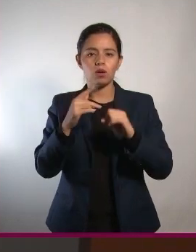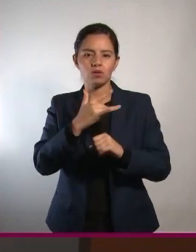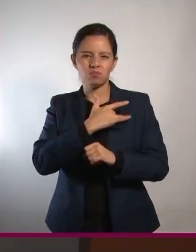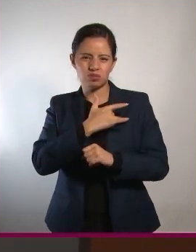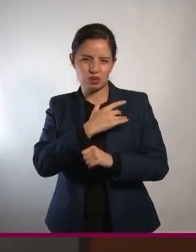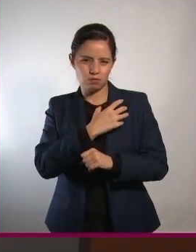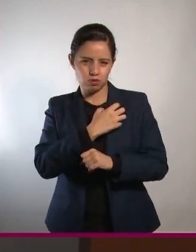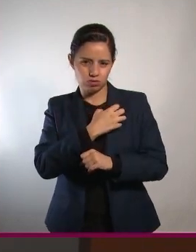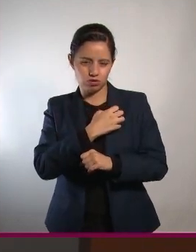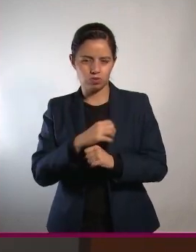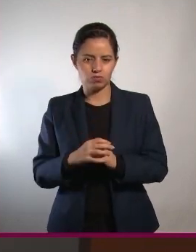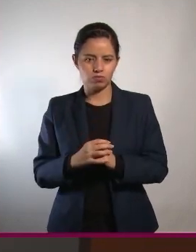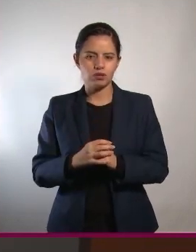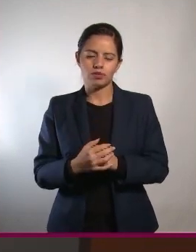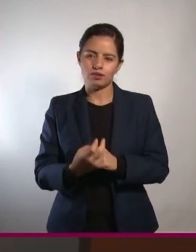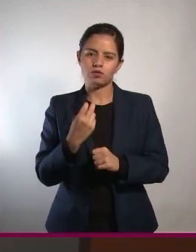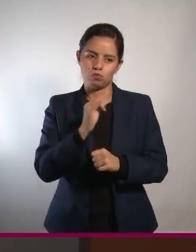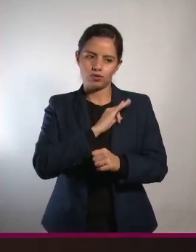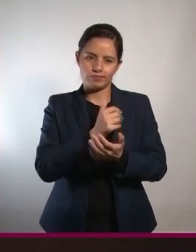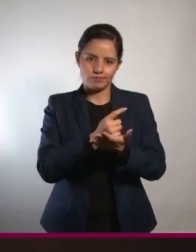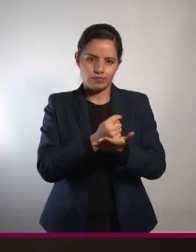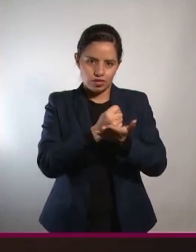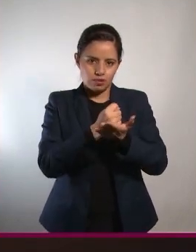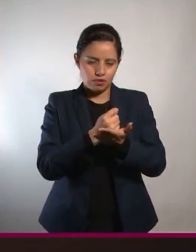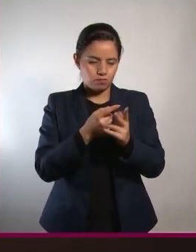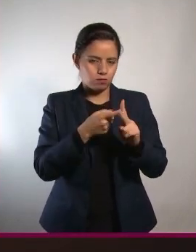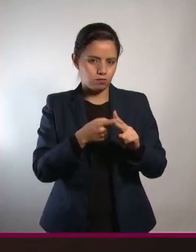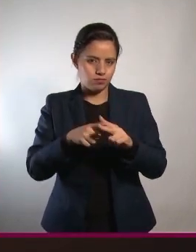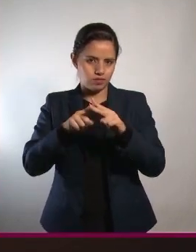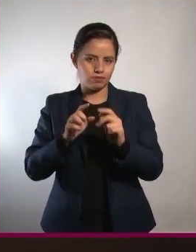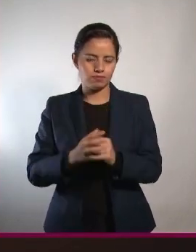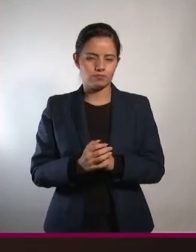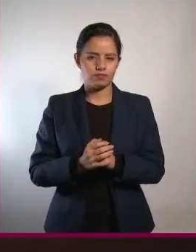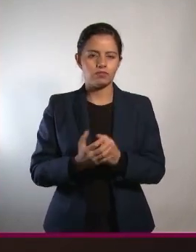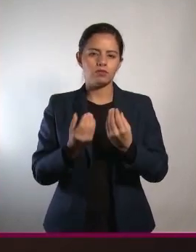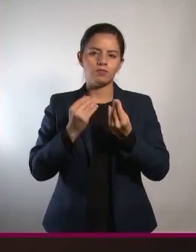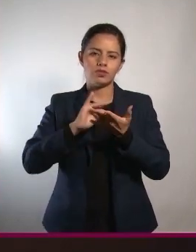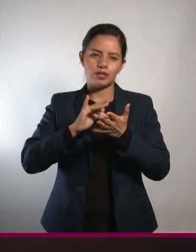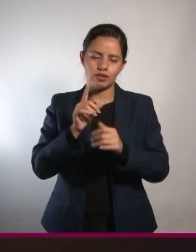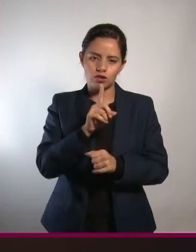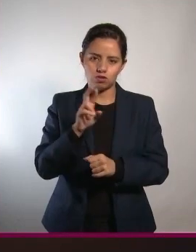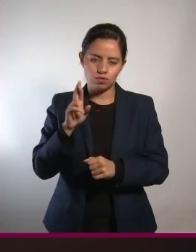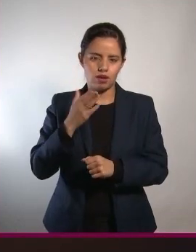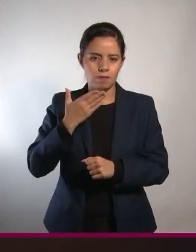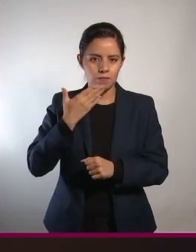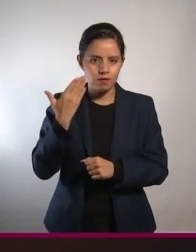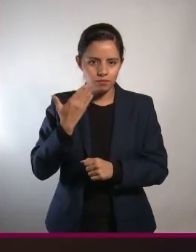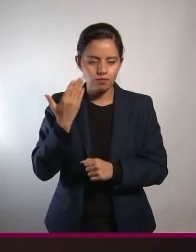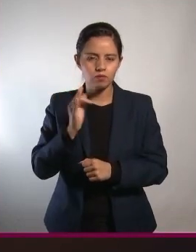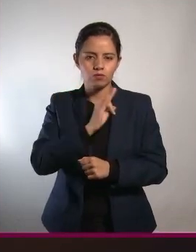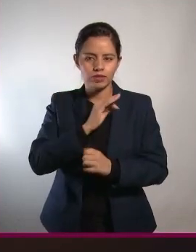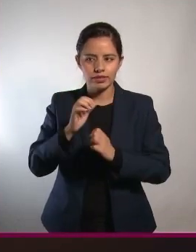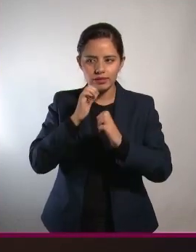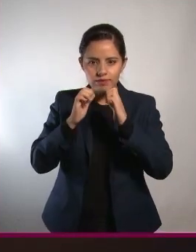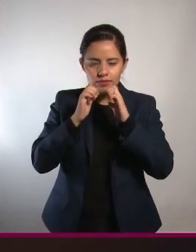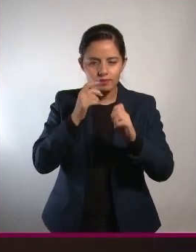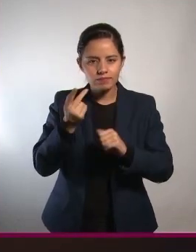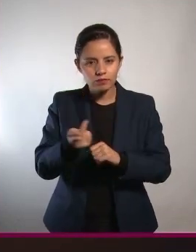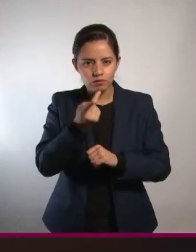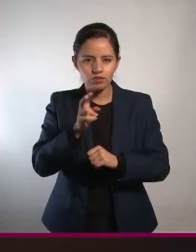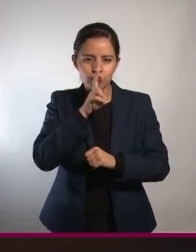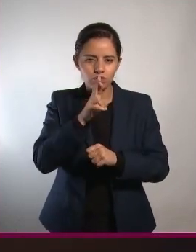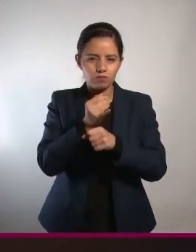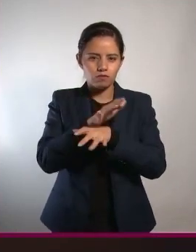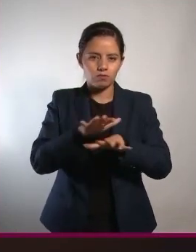mejor manera de iniciar su rehabilitación. Pues muchas gracias, doctor, muy amable por estar con nosotros en esta entrevista y gracias por toda la información